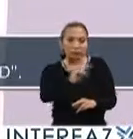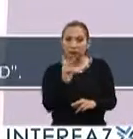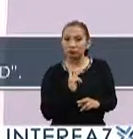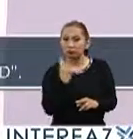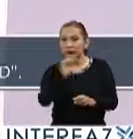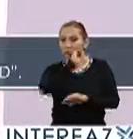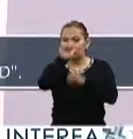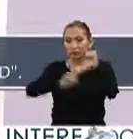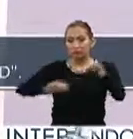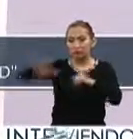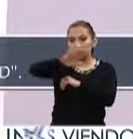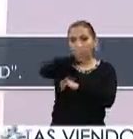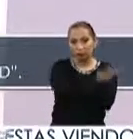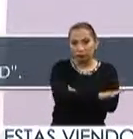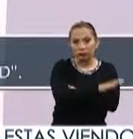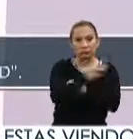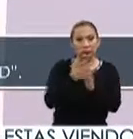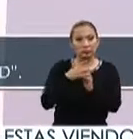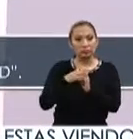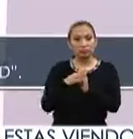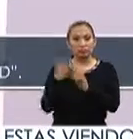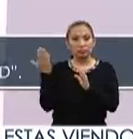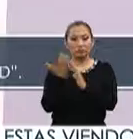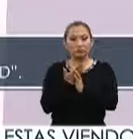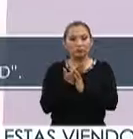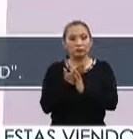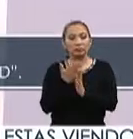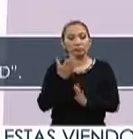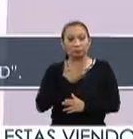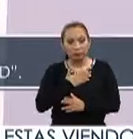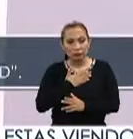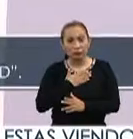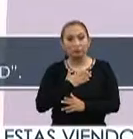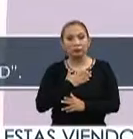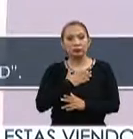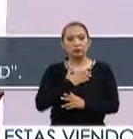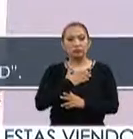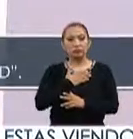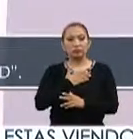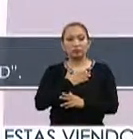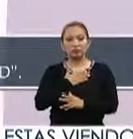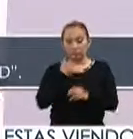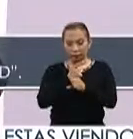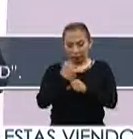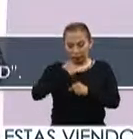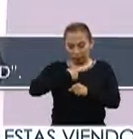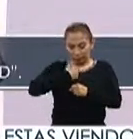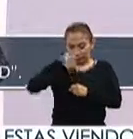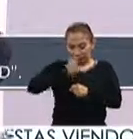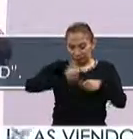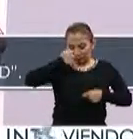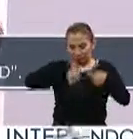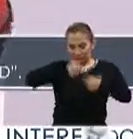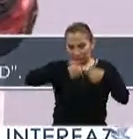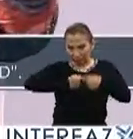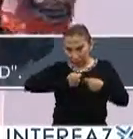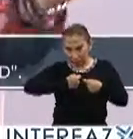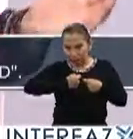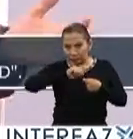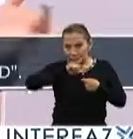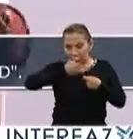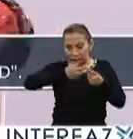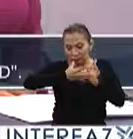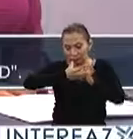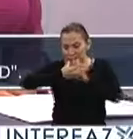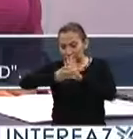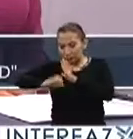todos los contextos. Parte de mí, es mi encuentro, ¿no? Parte primero de mí y amplía